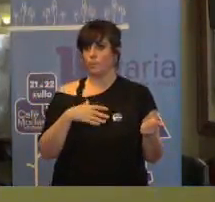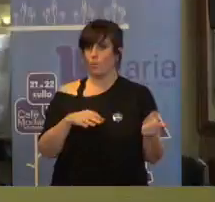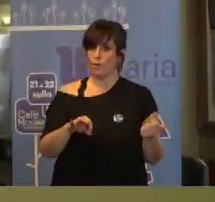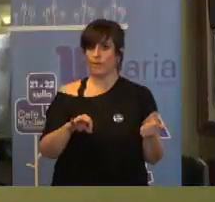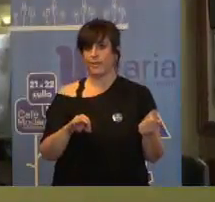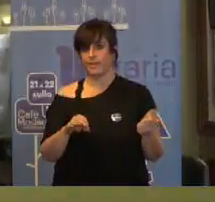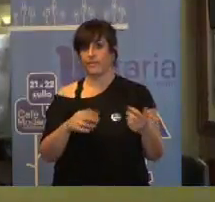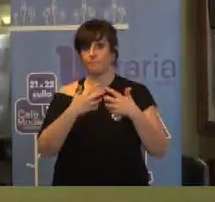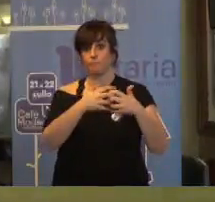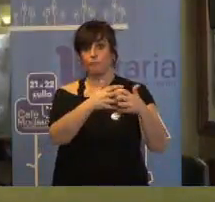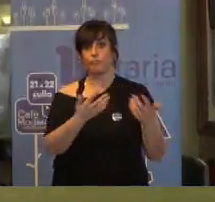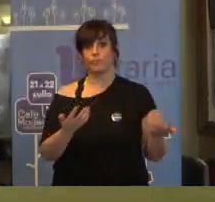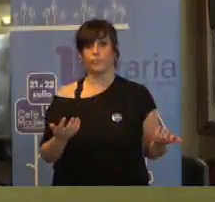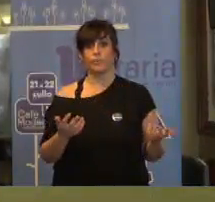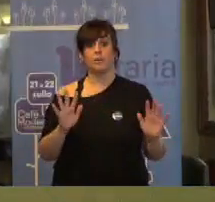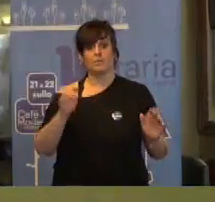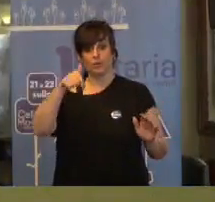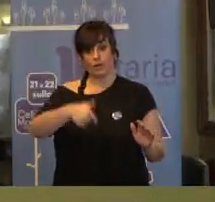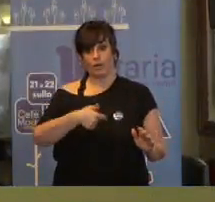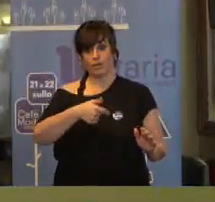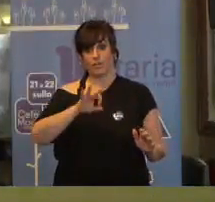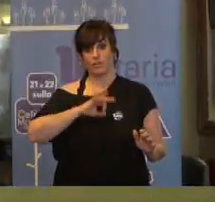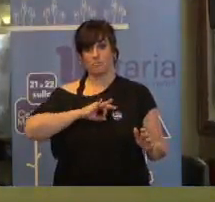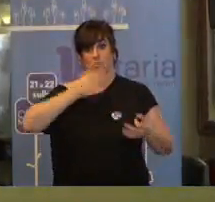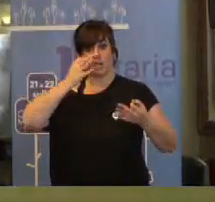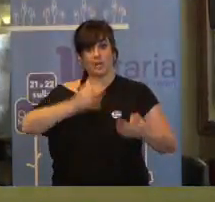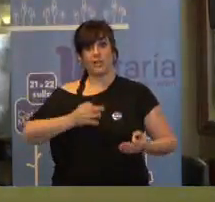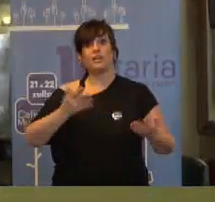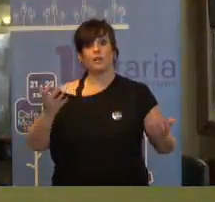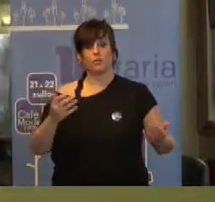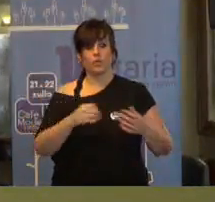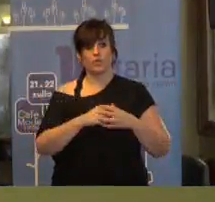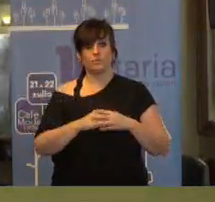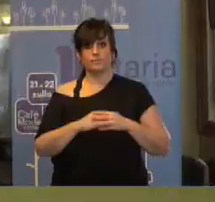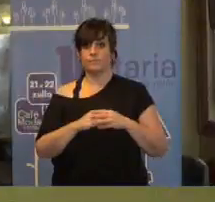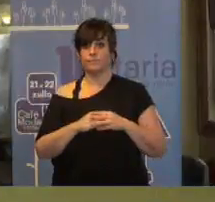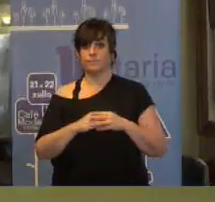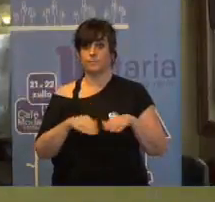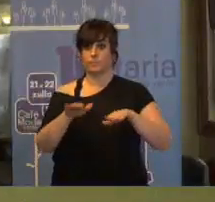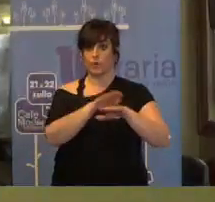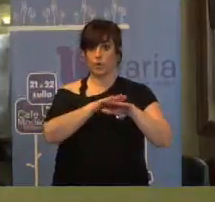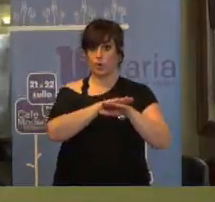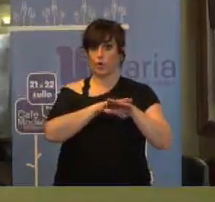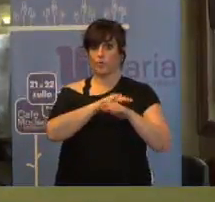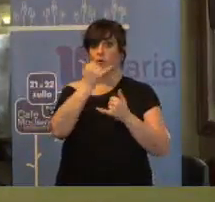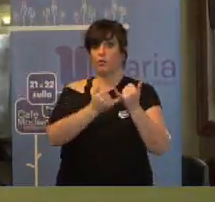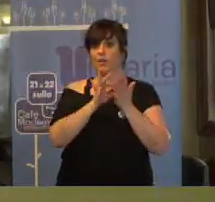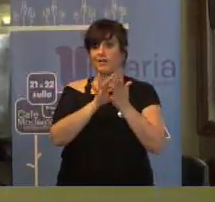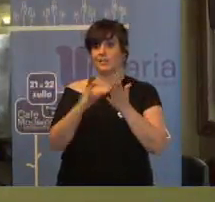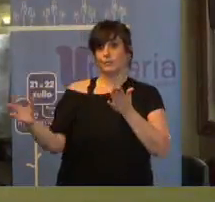funcionar por aí, a realidade de Pontevedra é que é un goberno que que privatiza prácticamente todos os